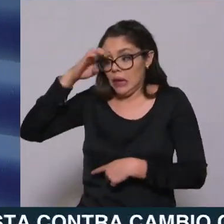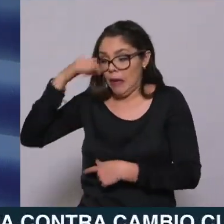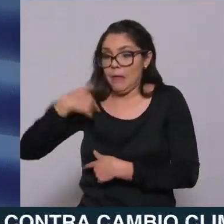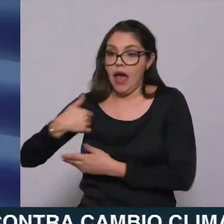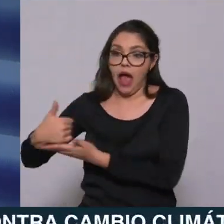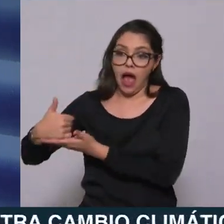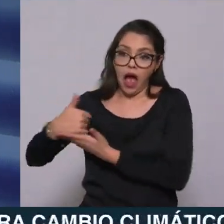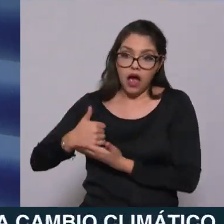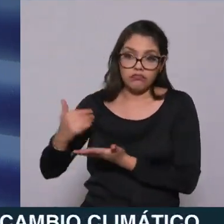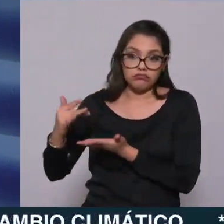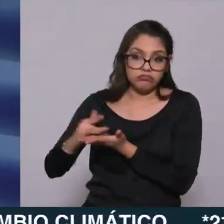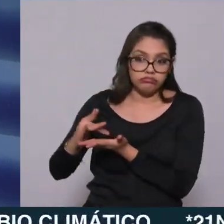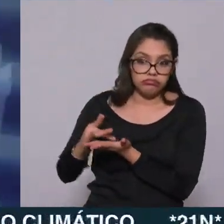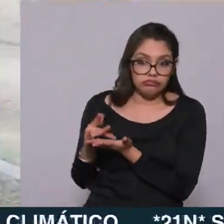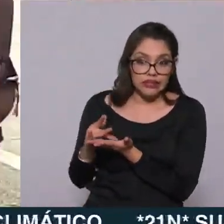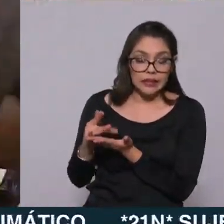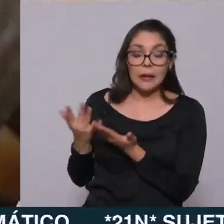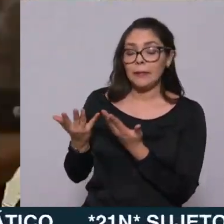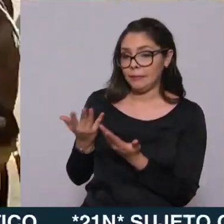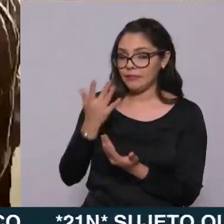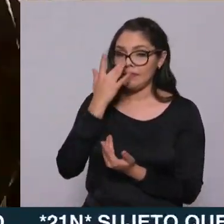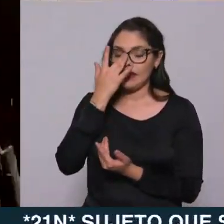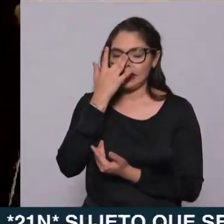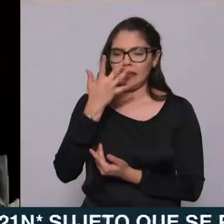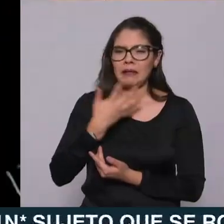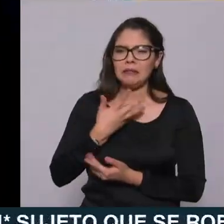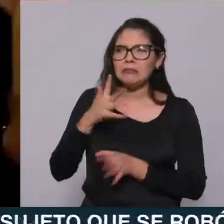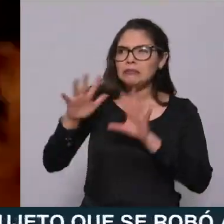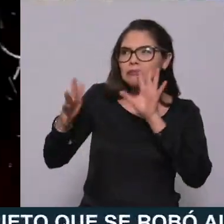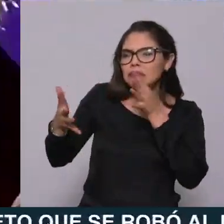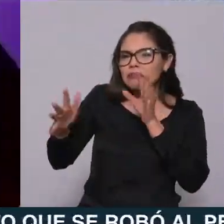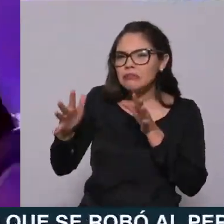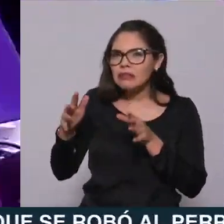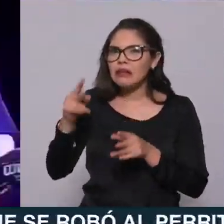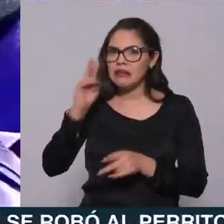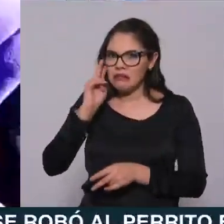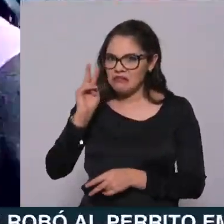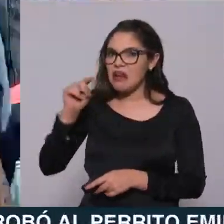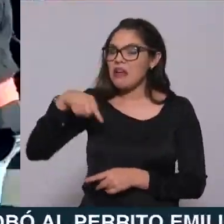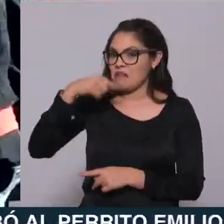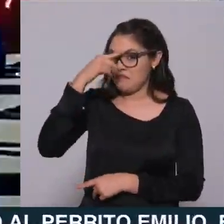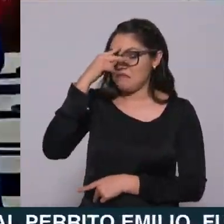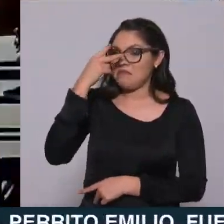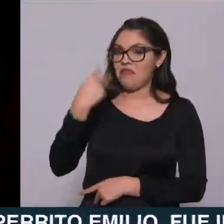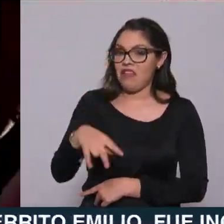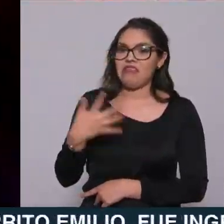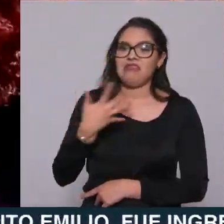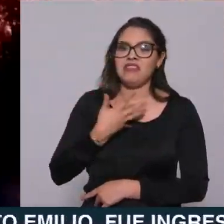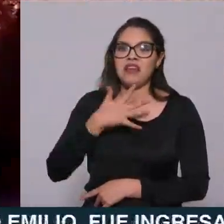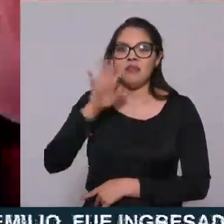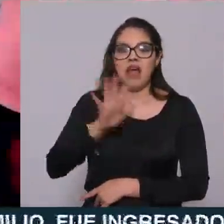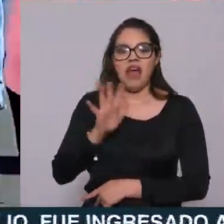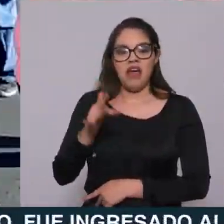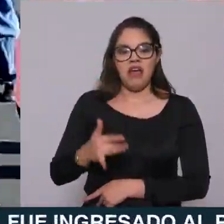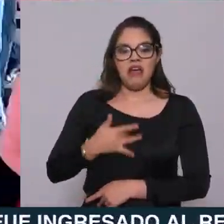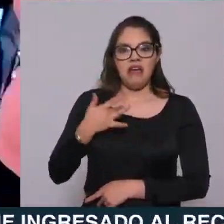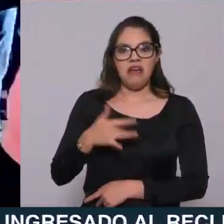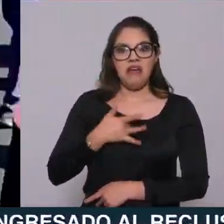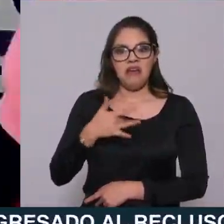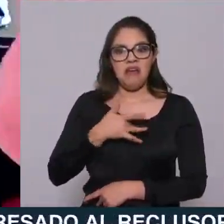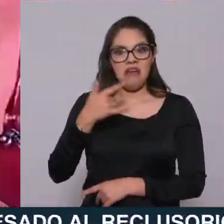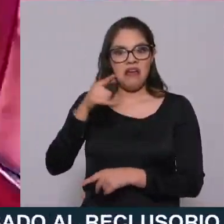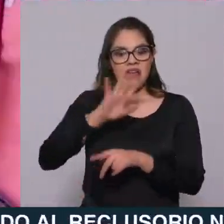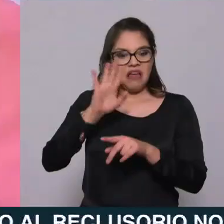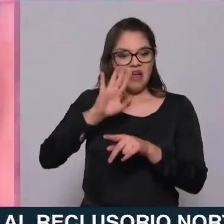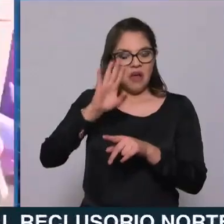para hacer este trabajo, creo que tenemos los indicios de que México presenta los síntomas de ser un estado